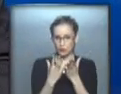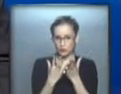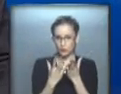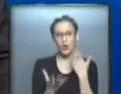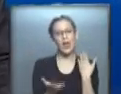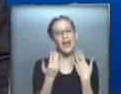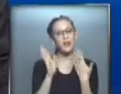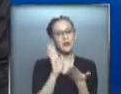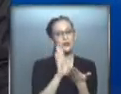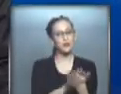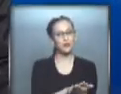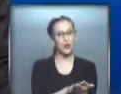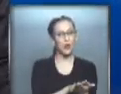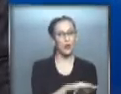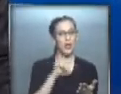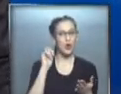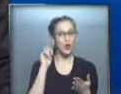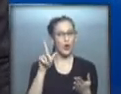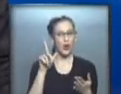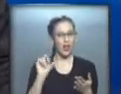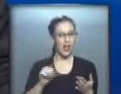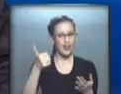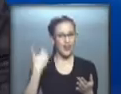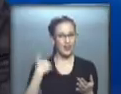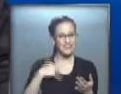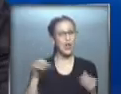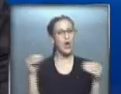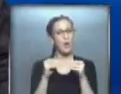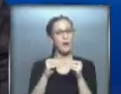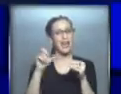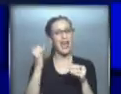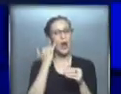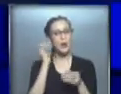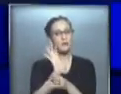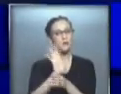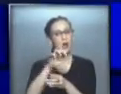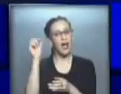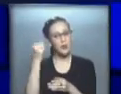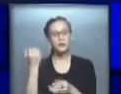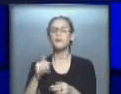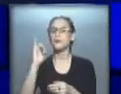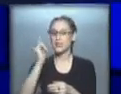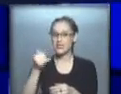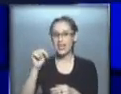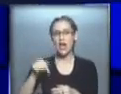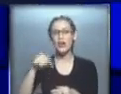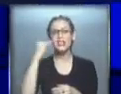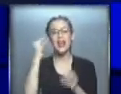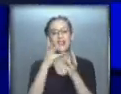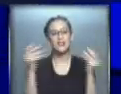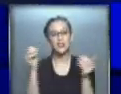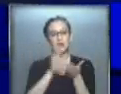vamos a hablar del triunfo de la selección para eso mi compañera la vi prevista por supuesto porque acaba de terminar la